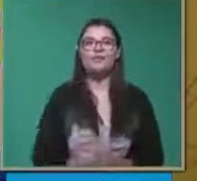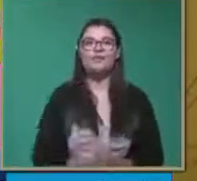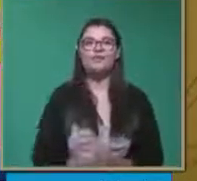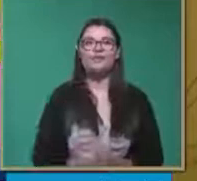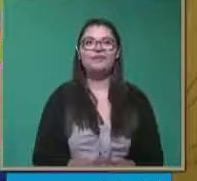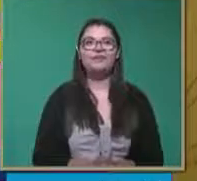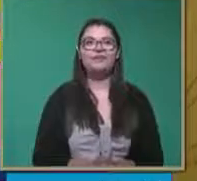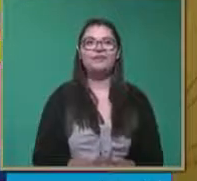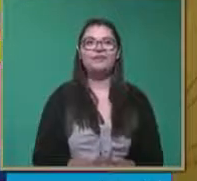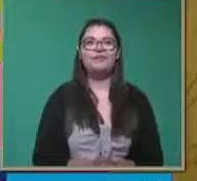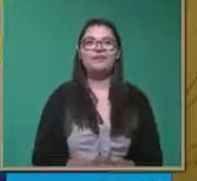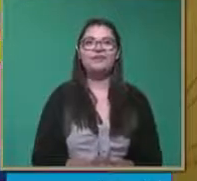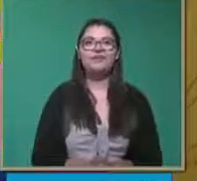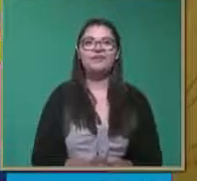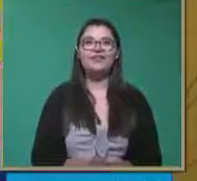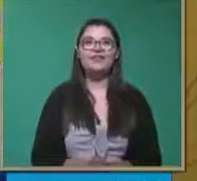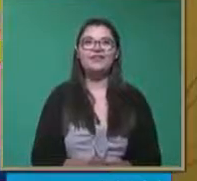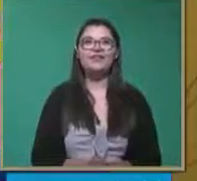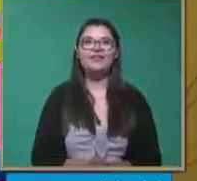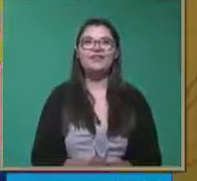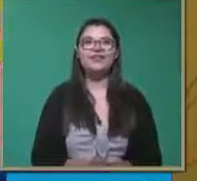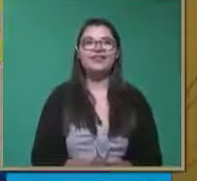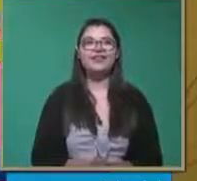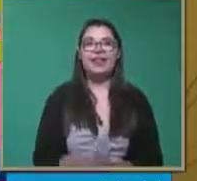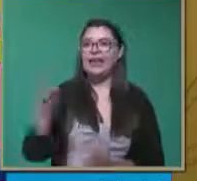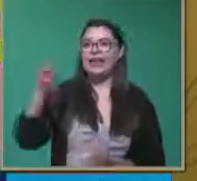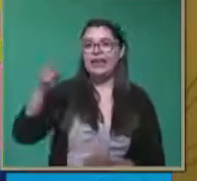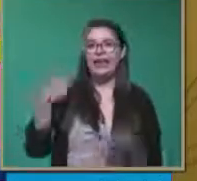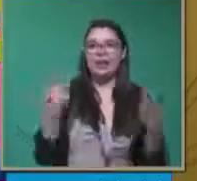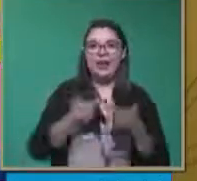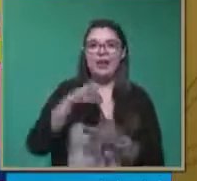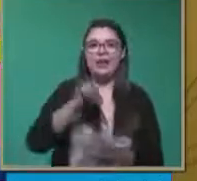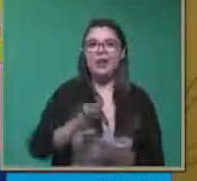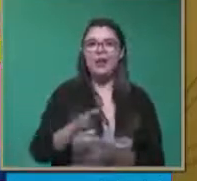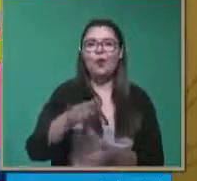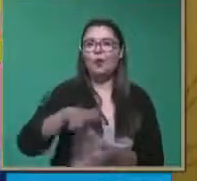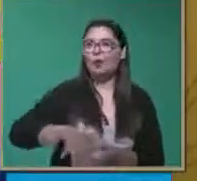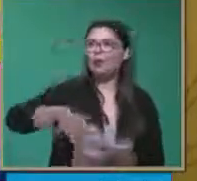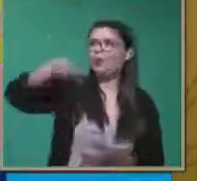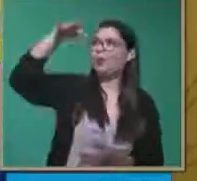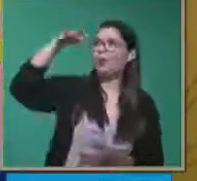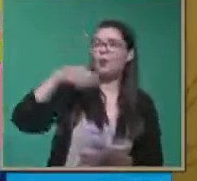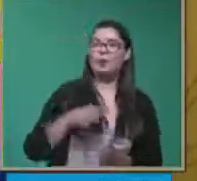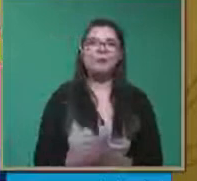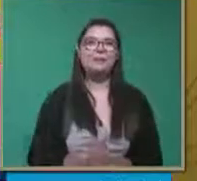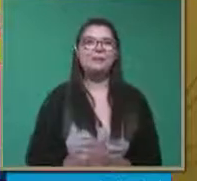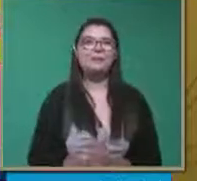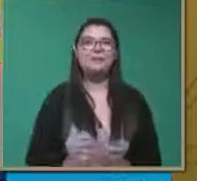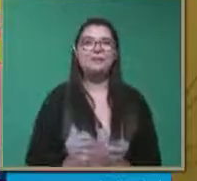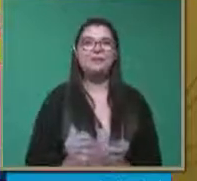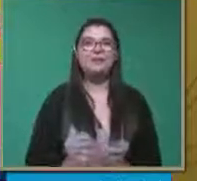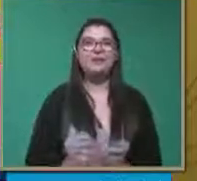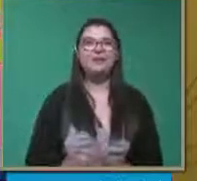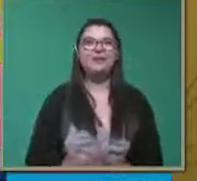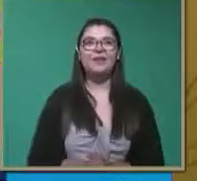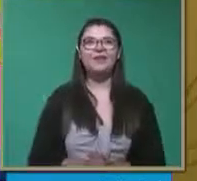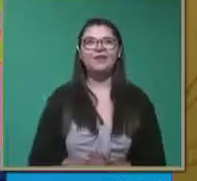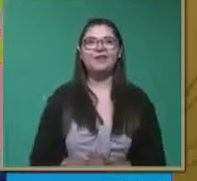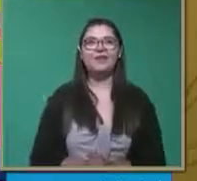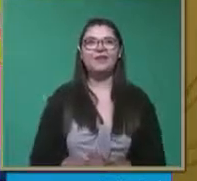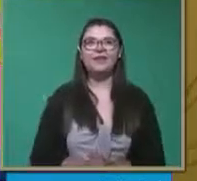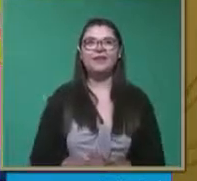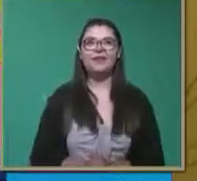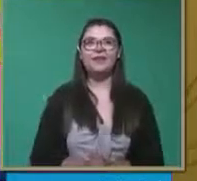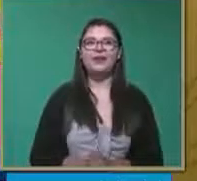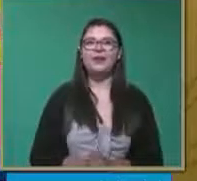no alcanzo a ponerlo. ¡Ay, híjole! Este monito se anda quedando sin ojos. Pero acá hay otros dos. Es